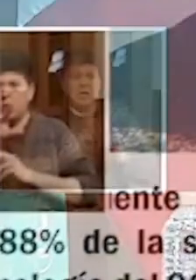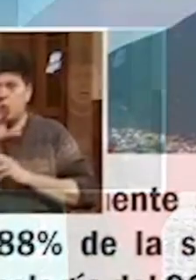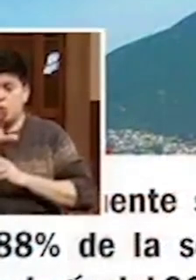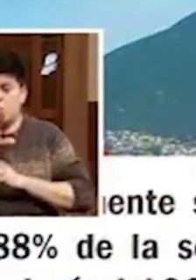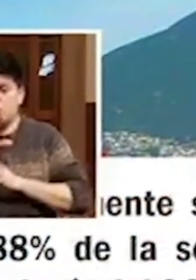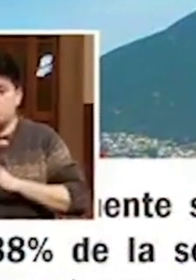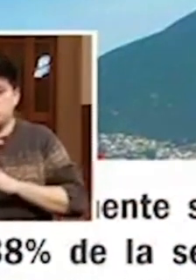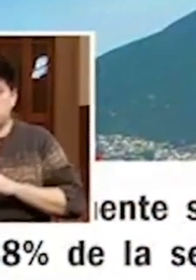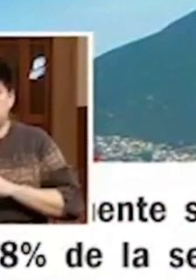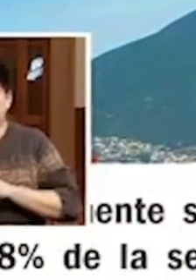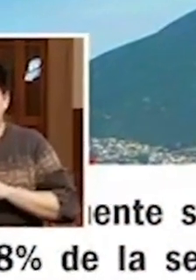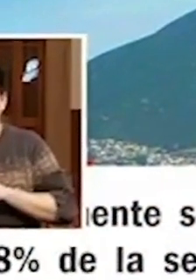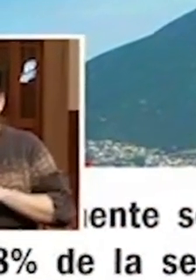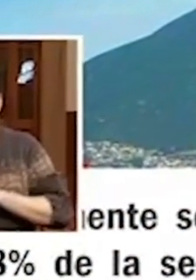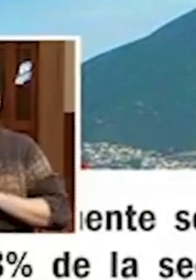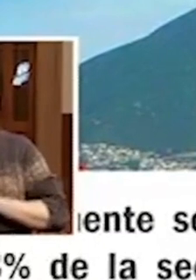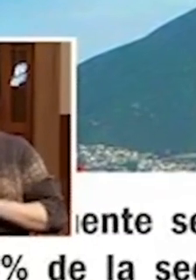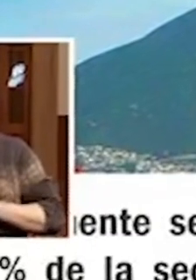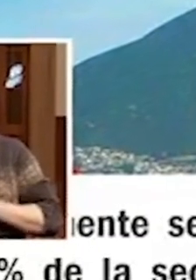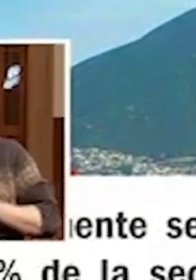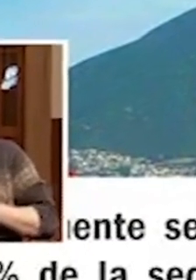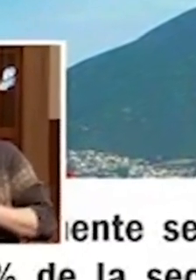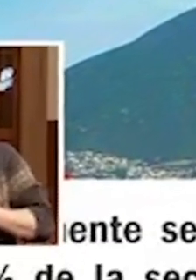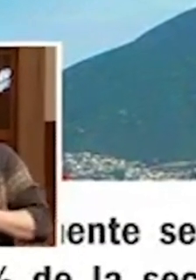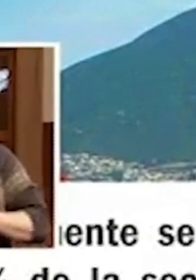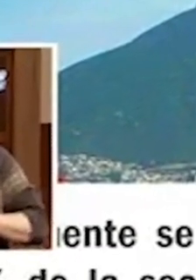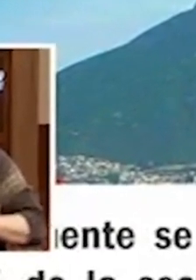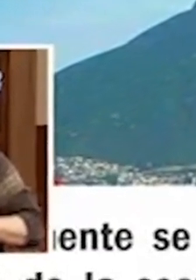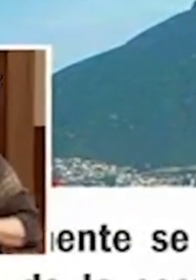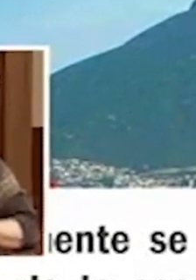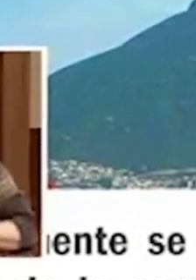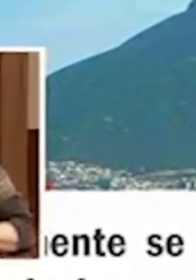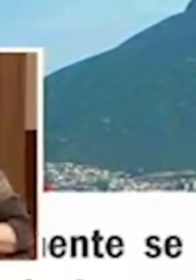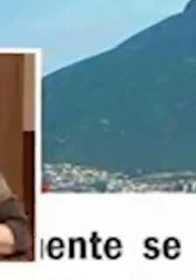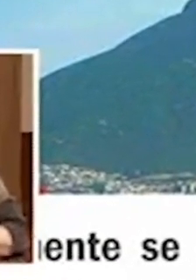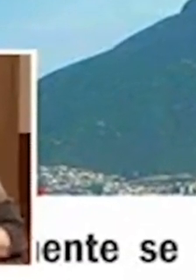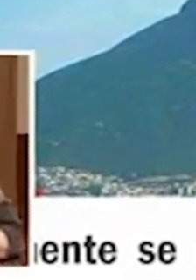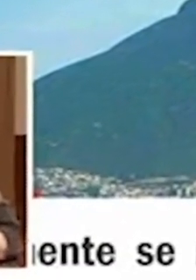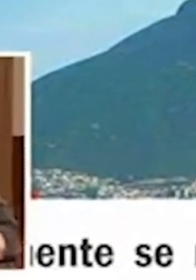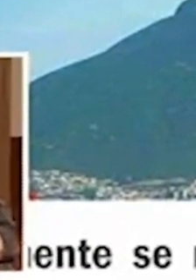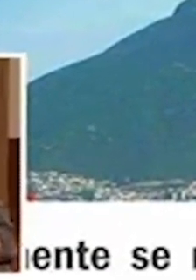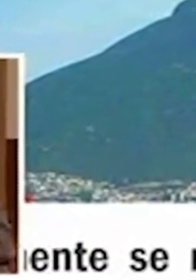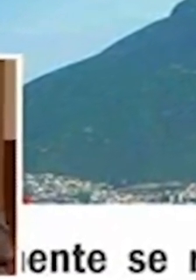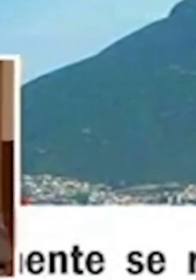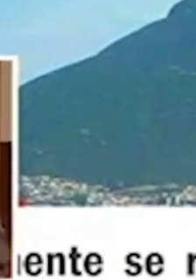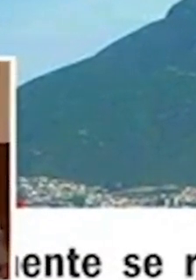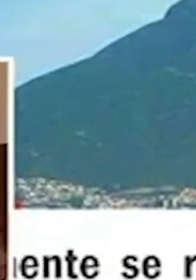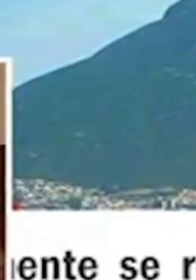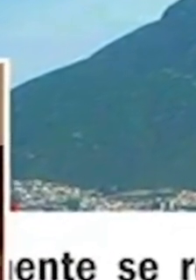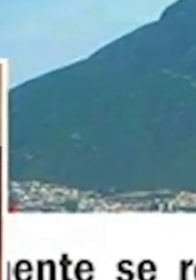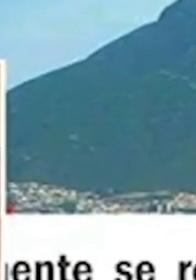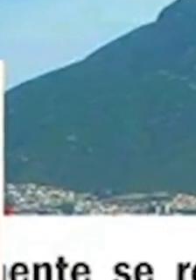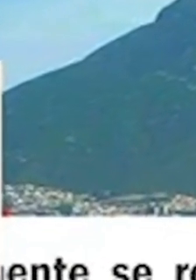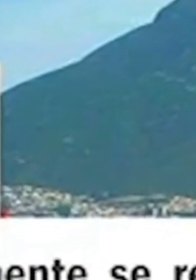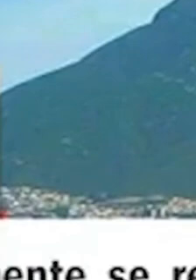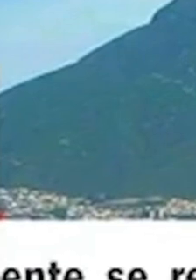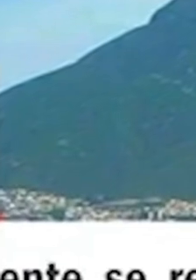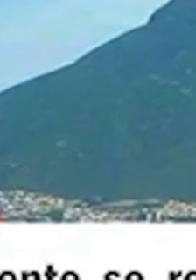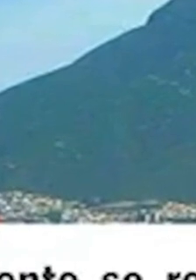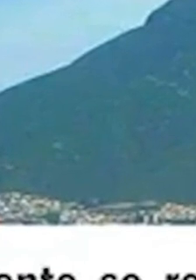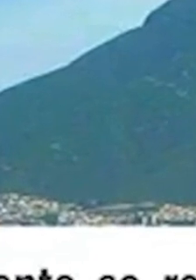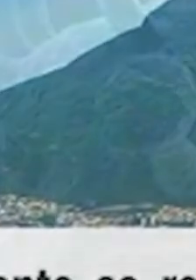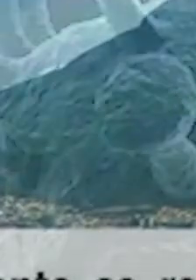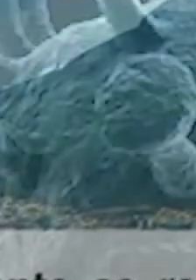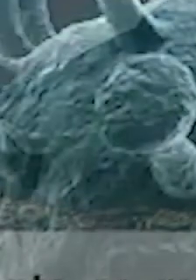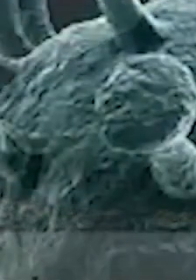analizándose el 99.88% de la secuencia genómica del virus, obteniéndose una sola muestra con